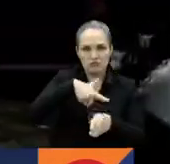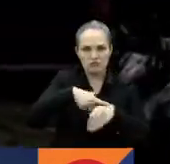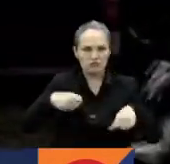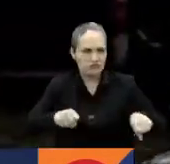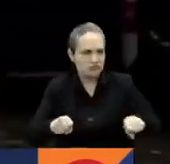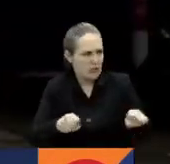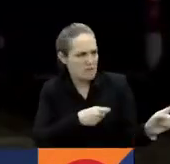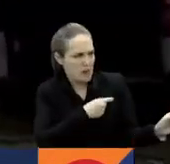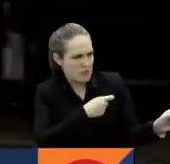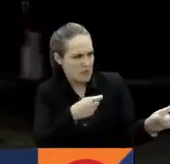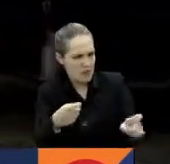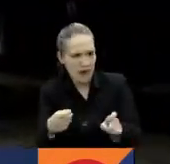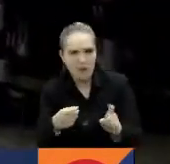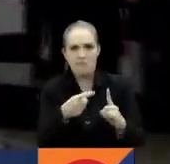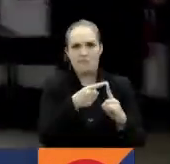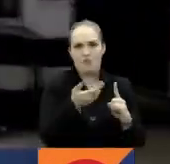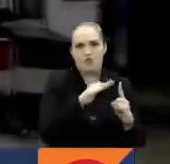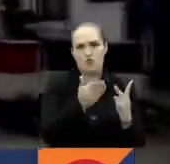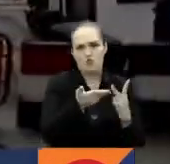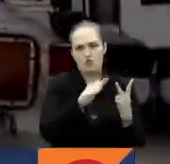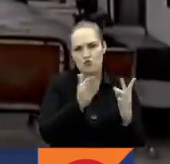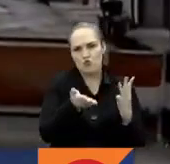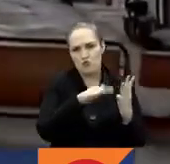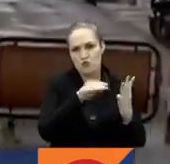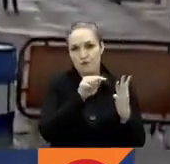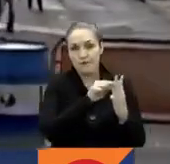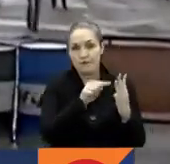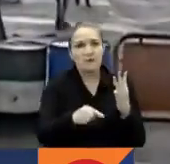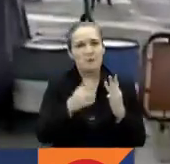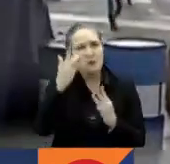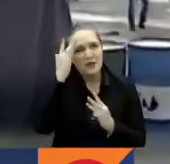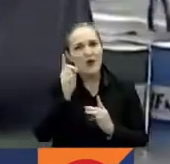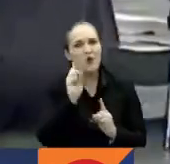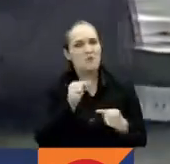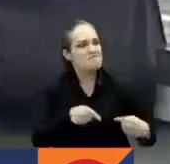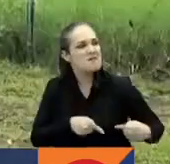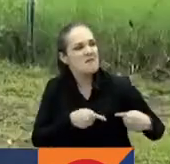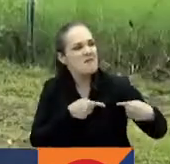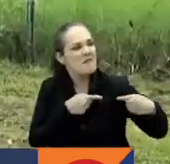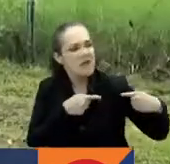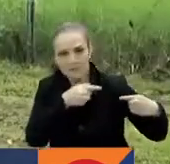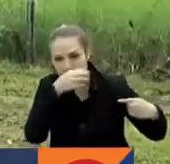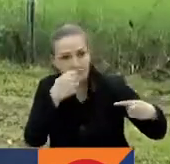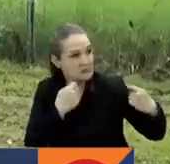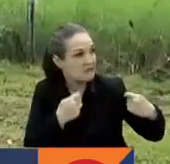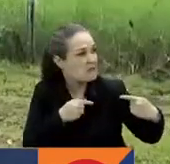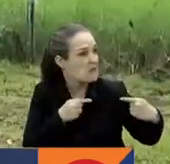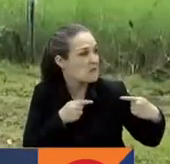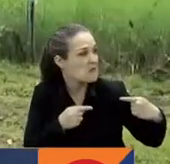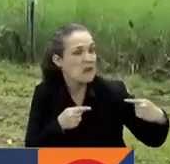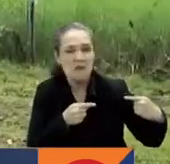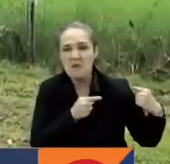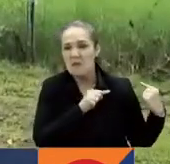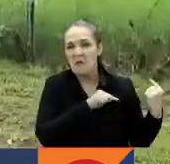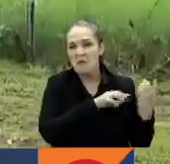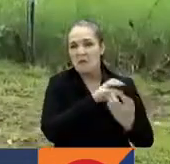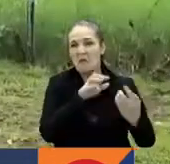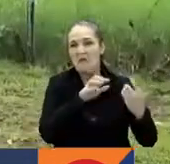motocicleta. Según la policía, el acto sicarial se habría dado por temas relacionados con narcotráfico. Las primeras hipótesis